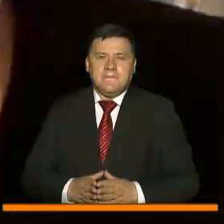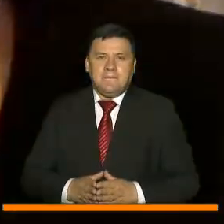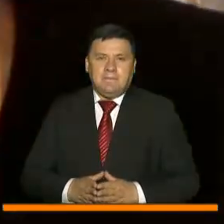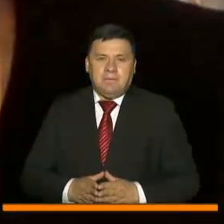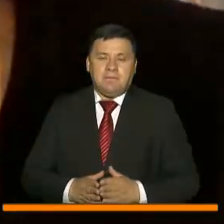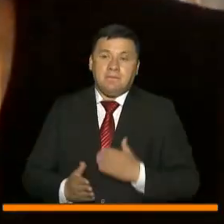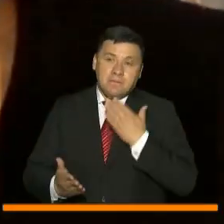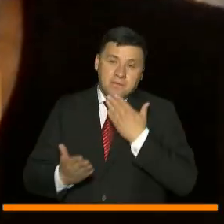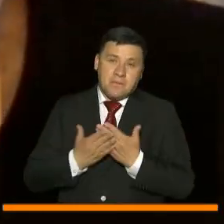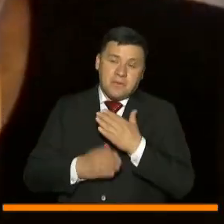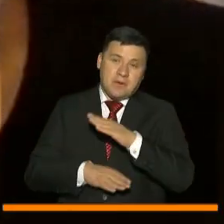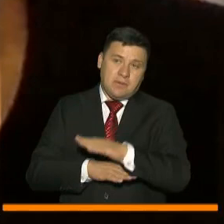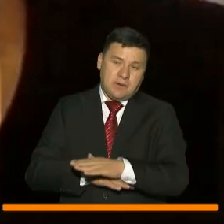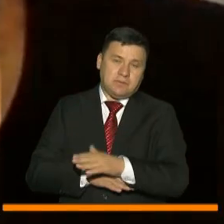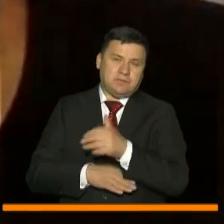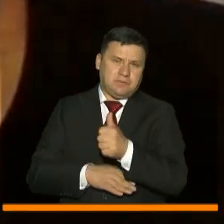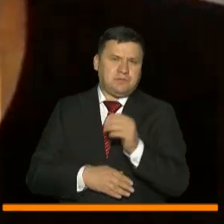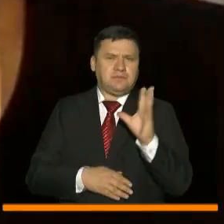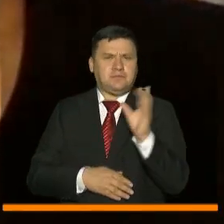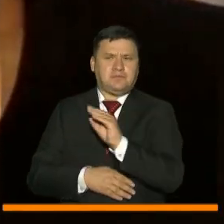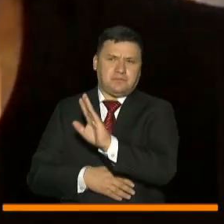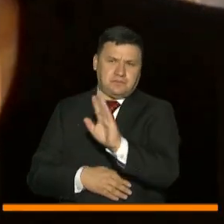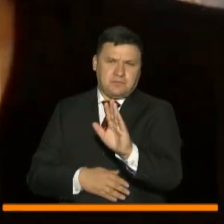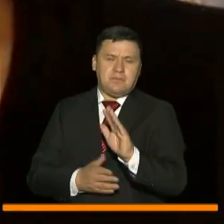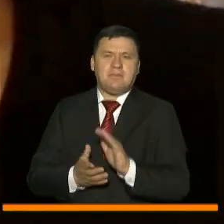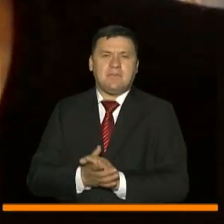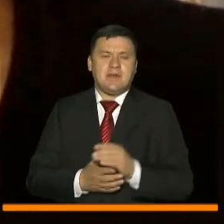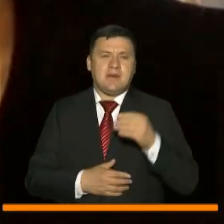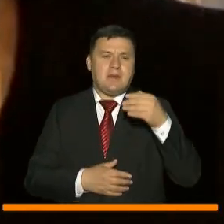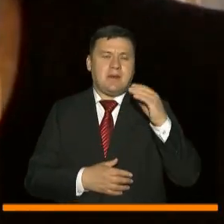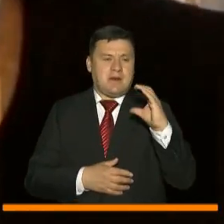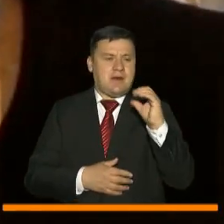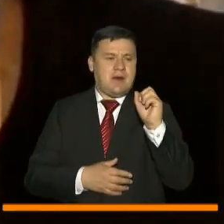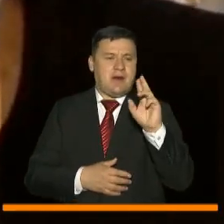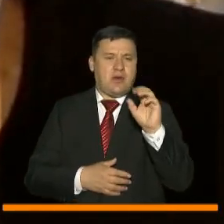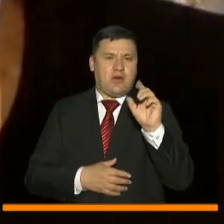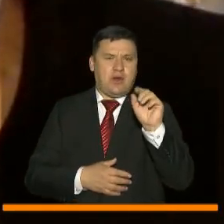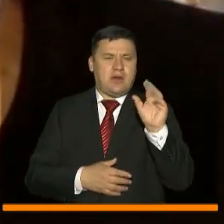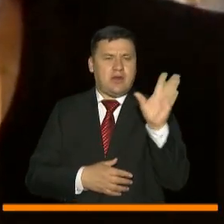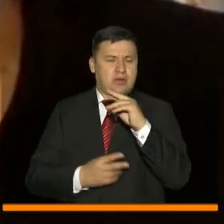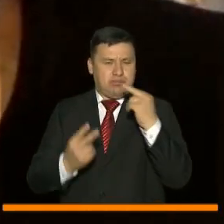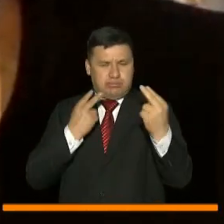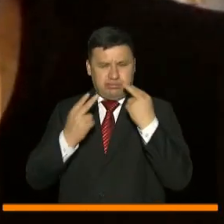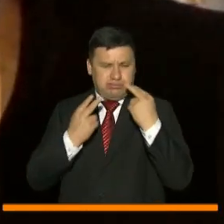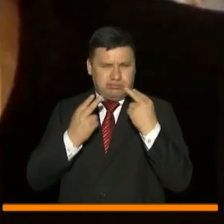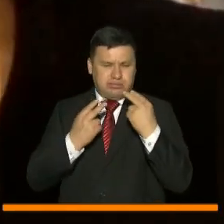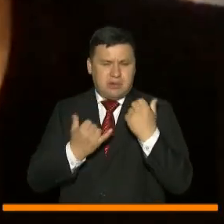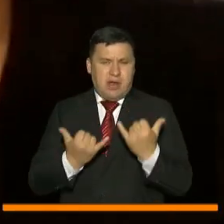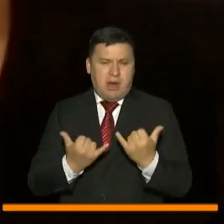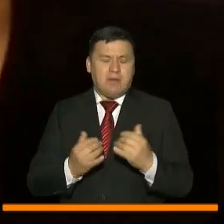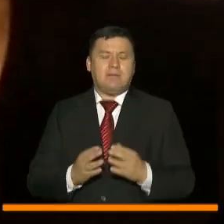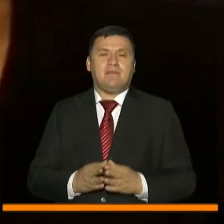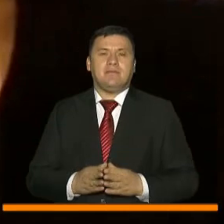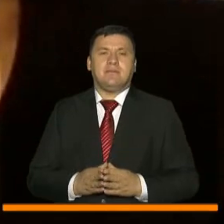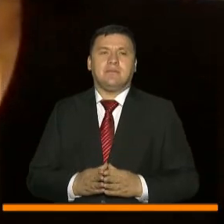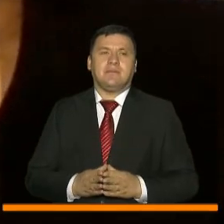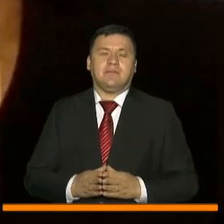Nacho, muy buenas tardes para ti, para Carolina y para todos los que nos ven en este momento.